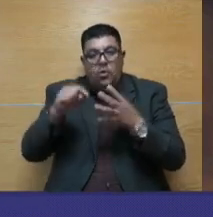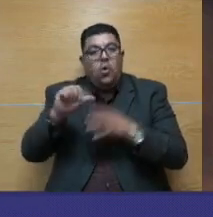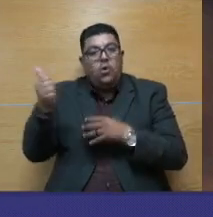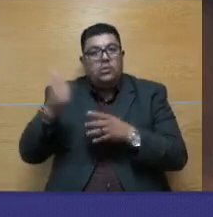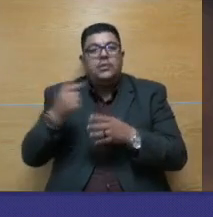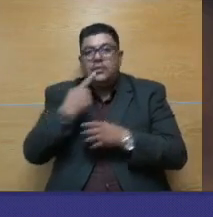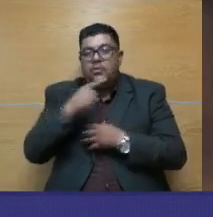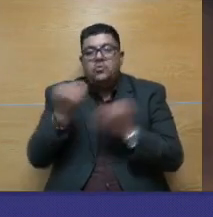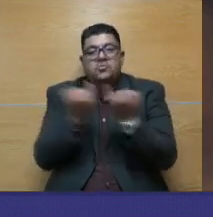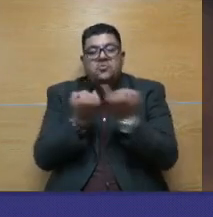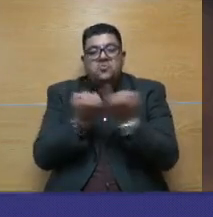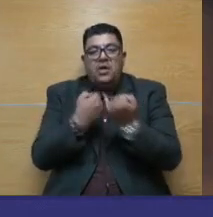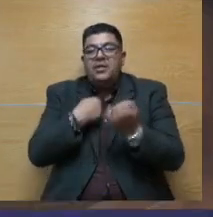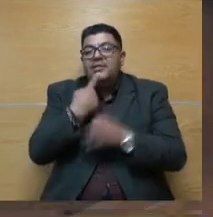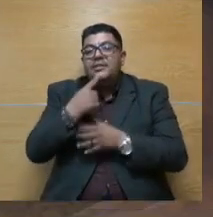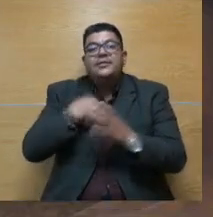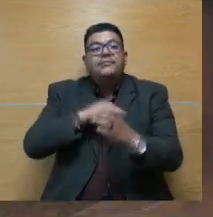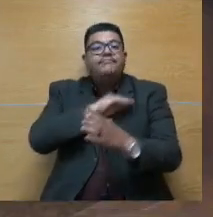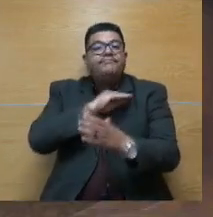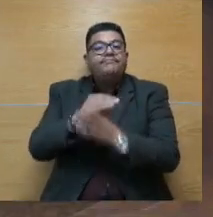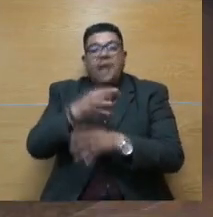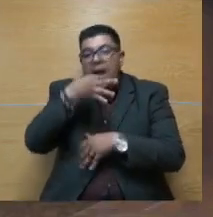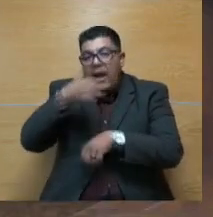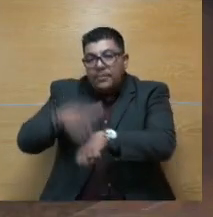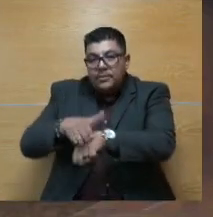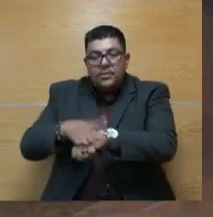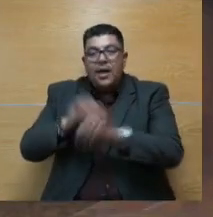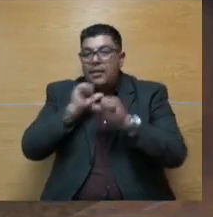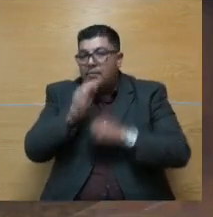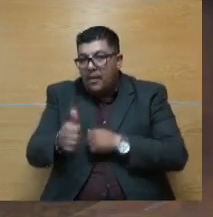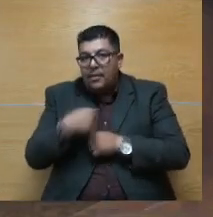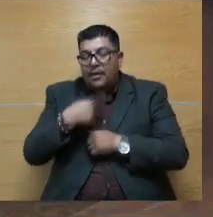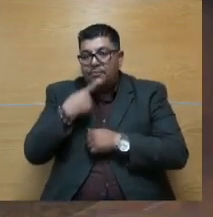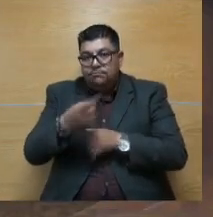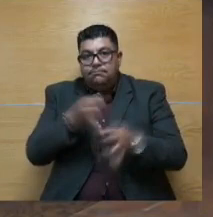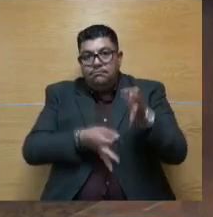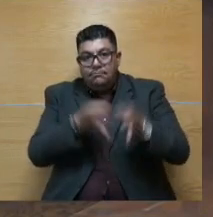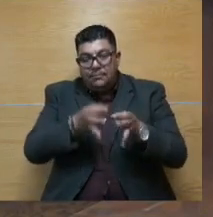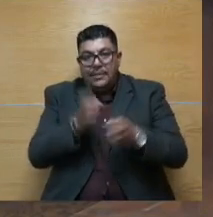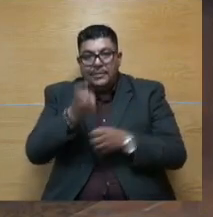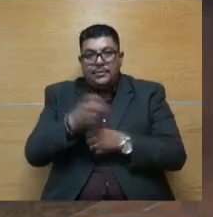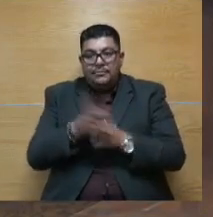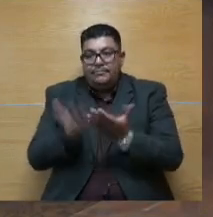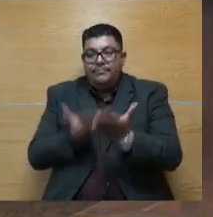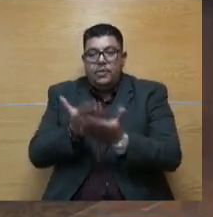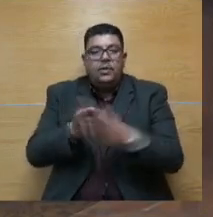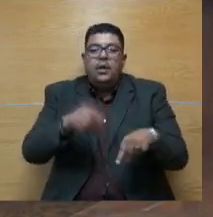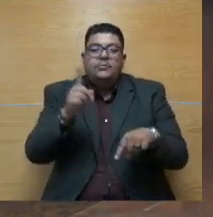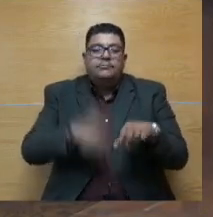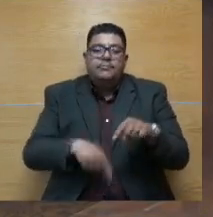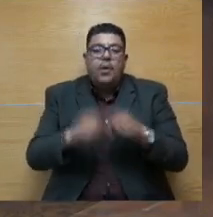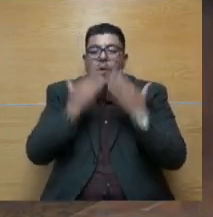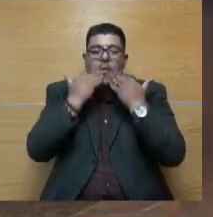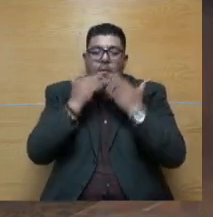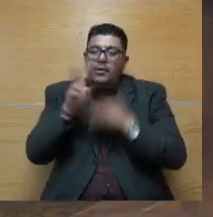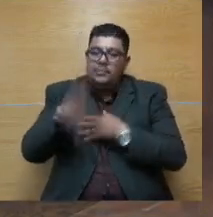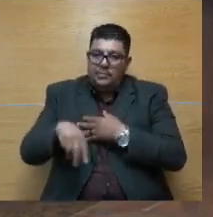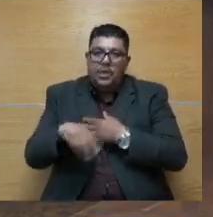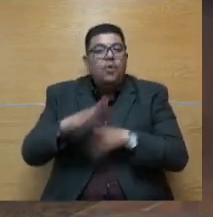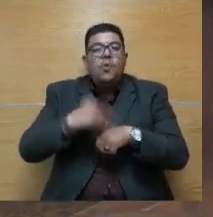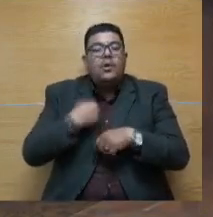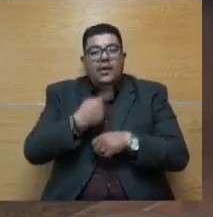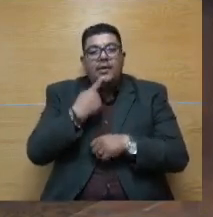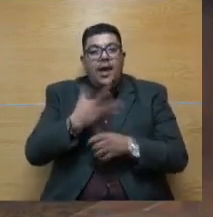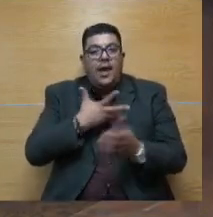agravio relacionado con la omisión de notificación de la interposición de diversos juicios ciudadanos se propone infundado porque de las constancias que integran el